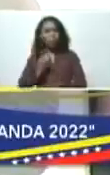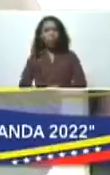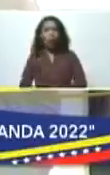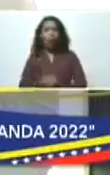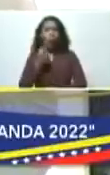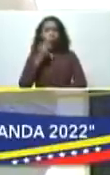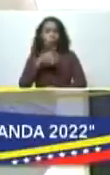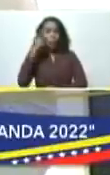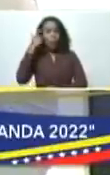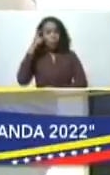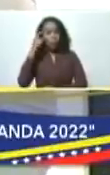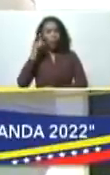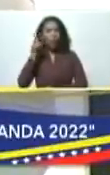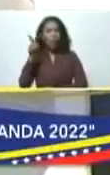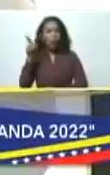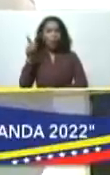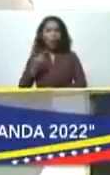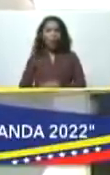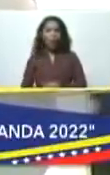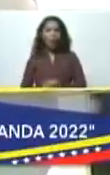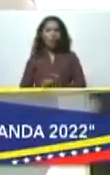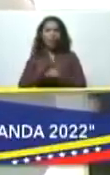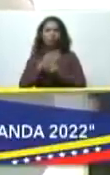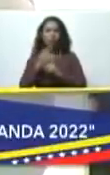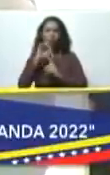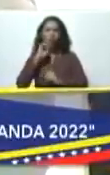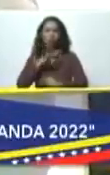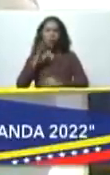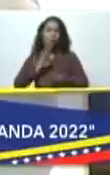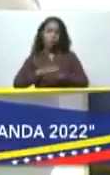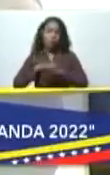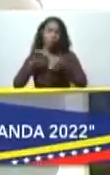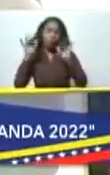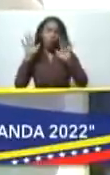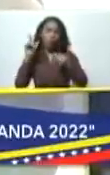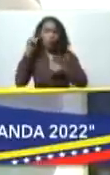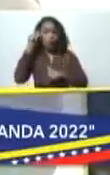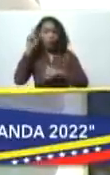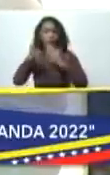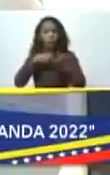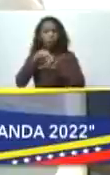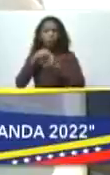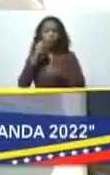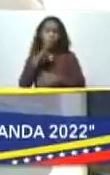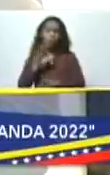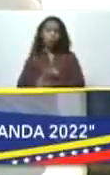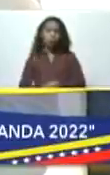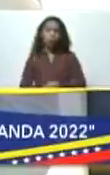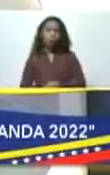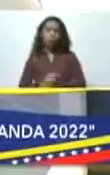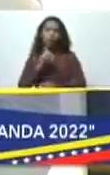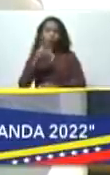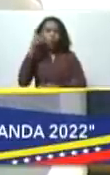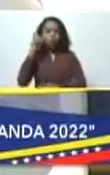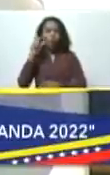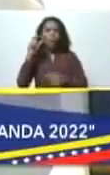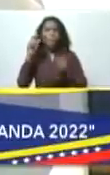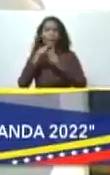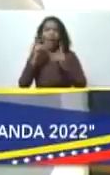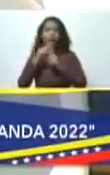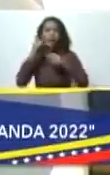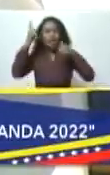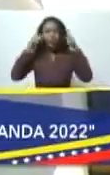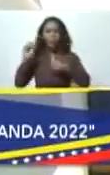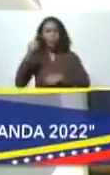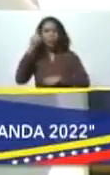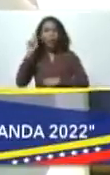Bueno, me acuerdo de esa situación histórica, por supuesto, Día de la Dignidad Nacional. Bueno. ¿Cuándo escuchaste la palabra Chávez por primera